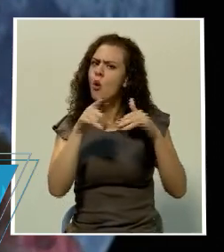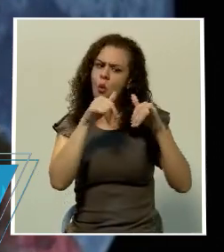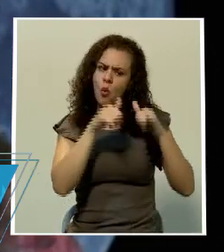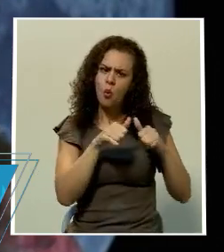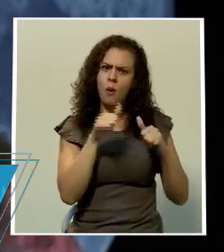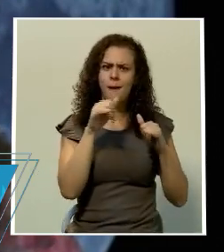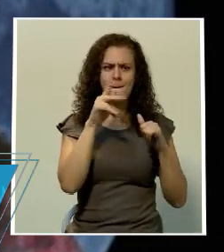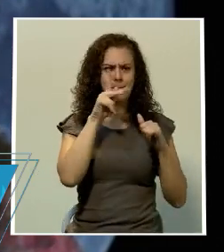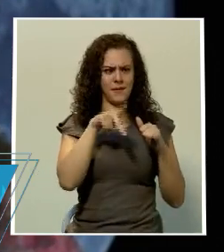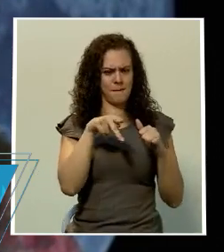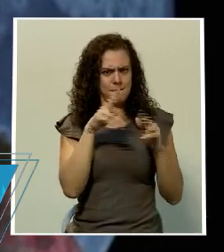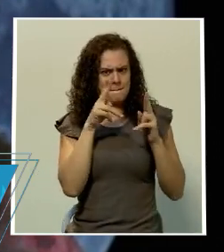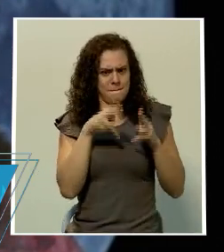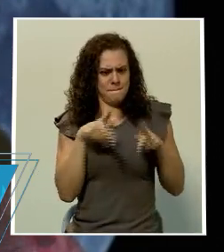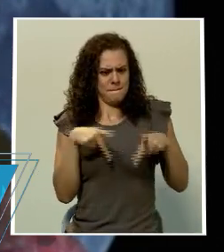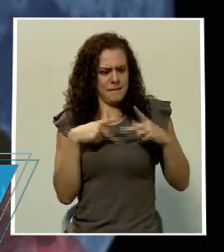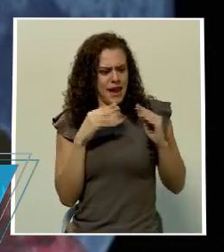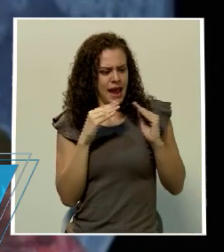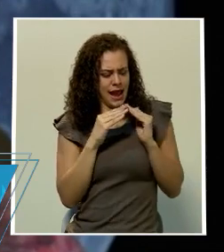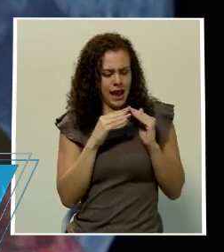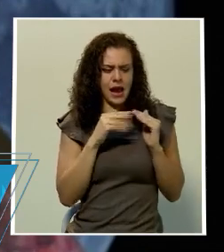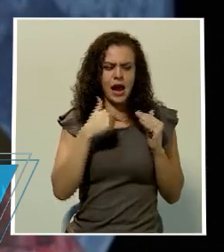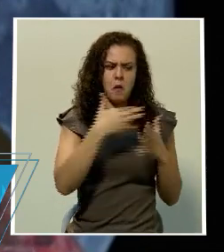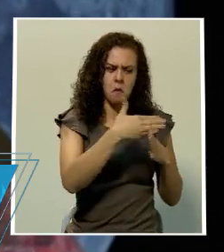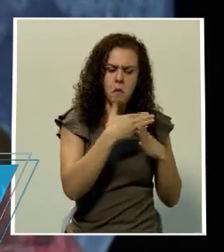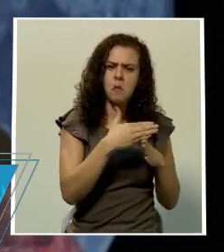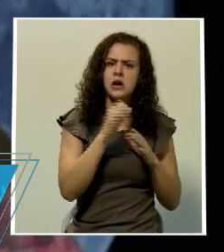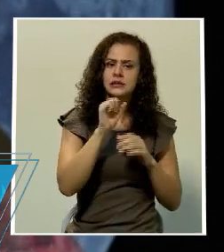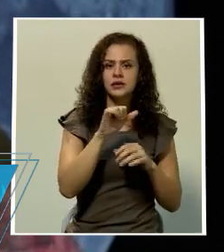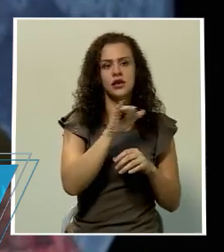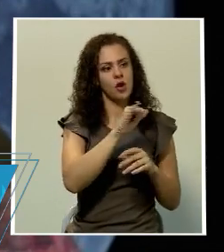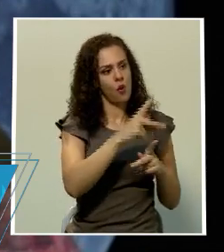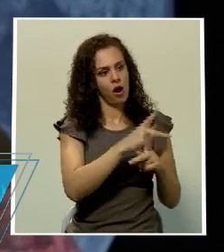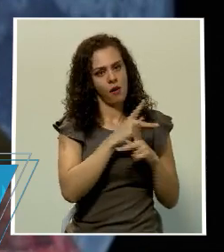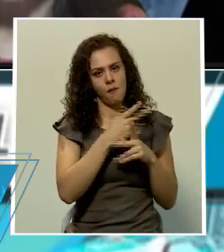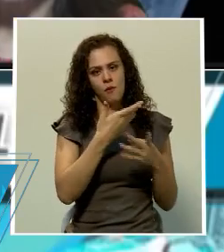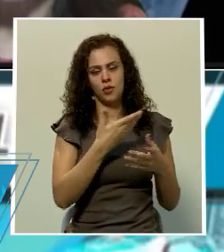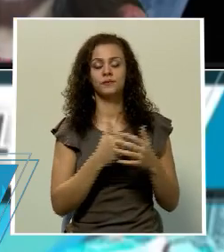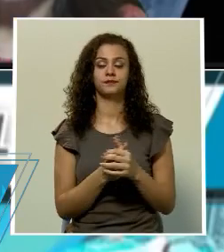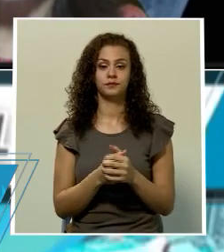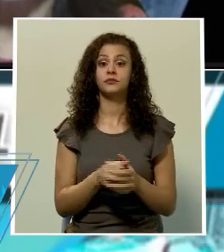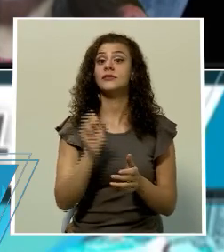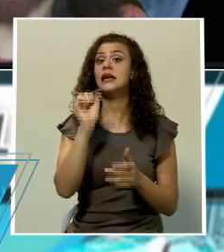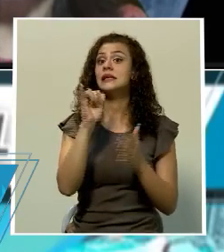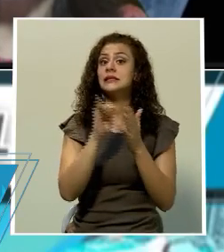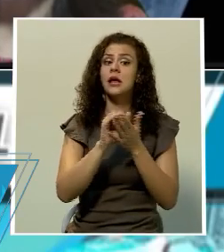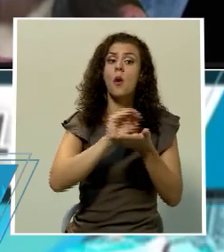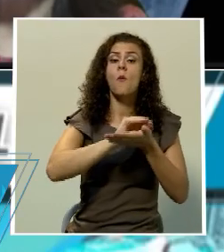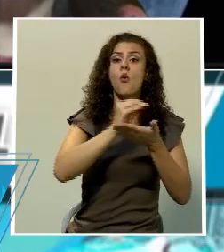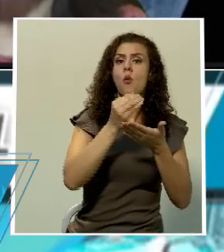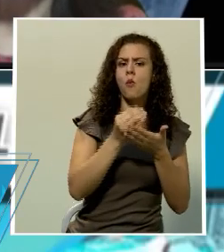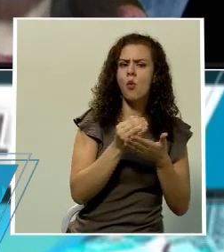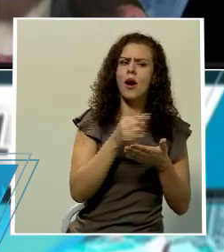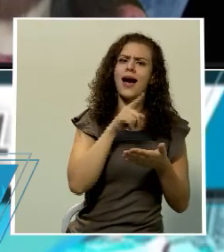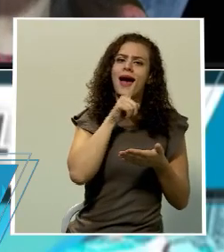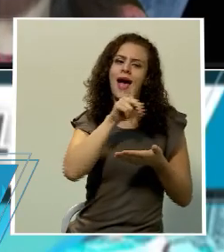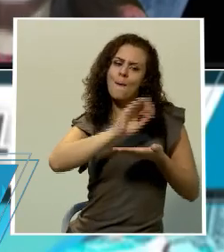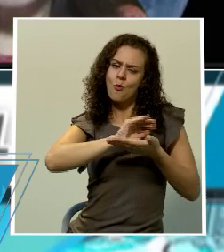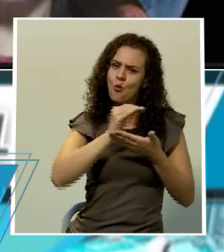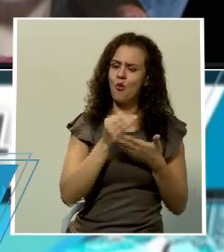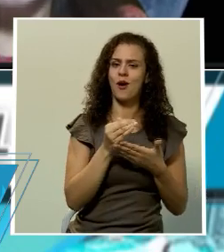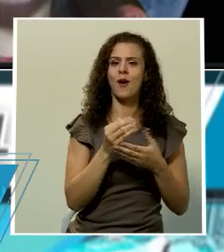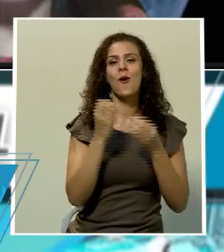personas que viven bajo su mismo techo y siga incluso con ellos precauciones. Así es, burbuja es burbuja, doctora